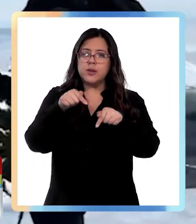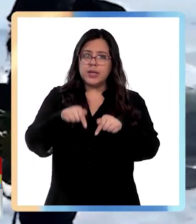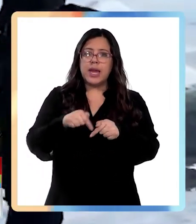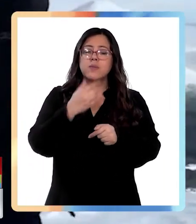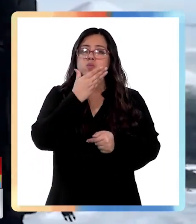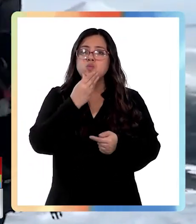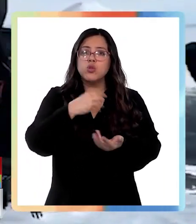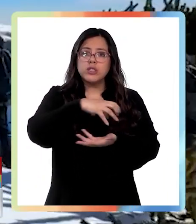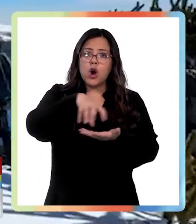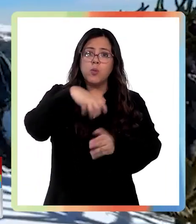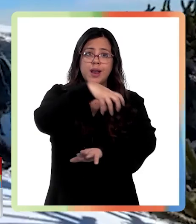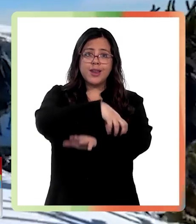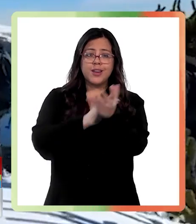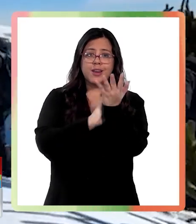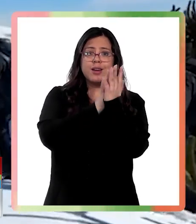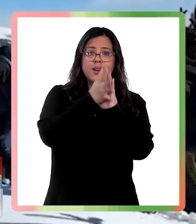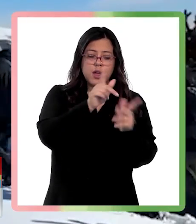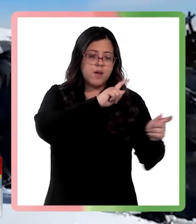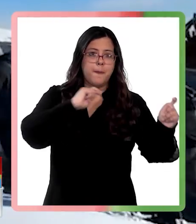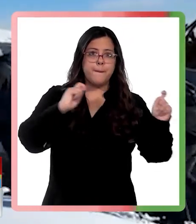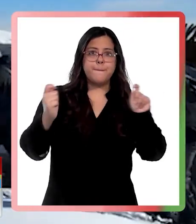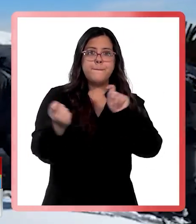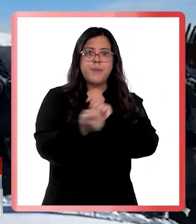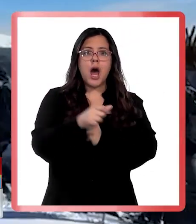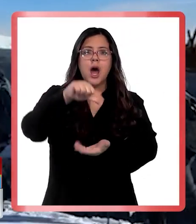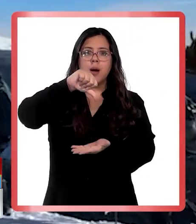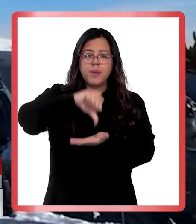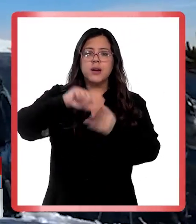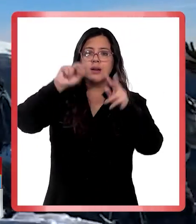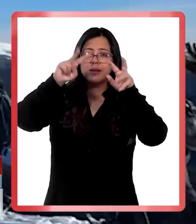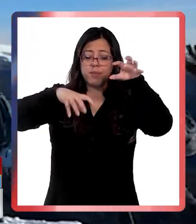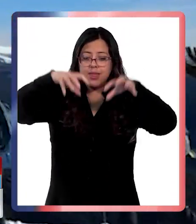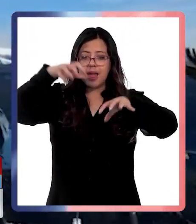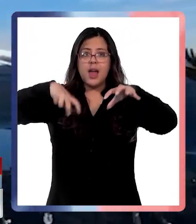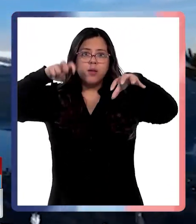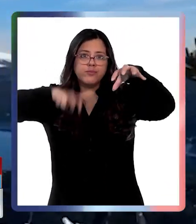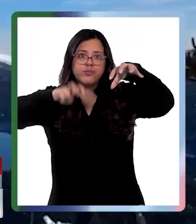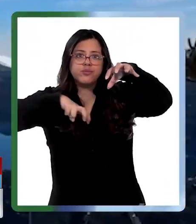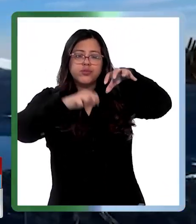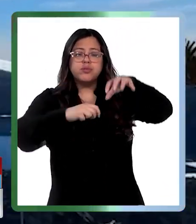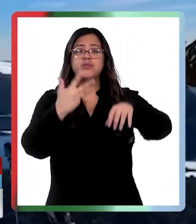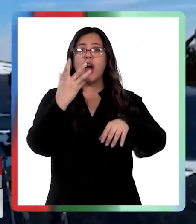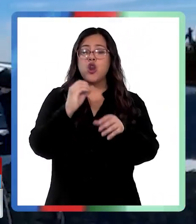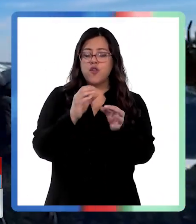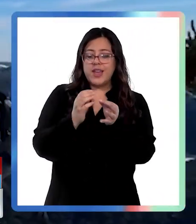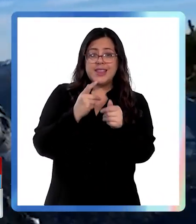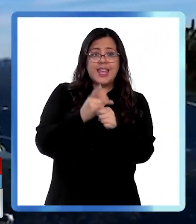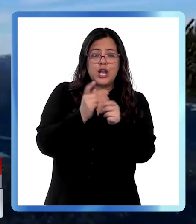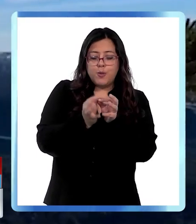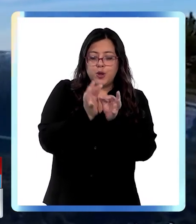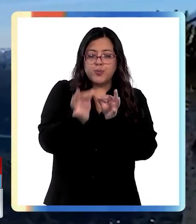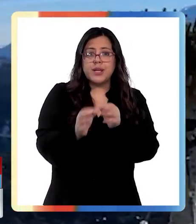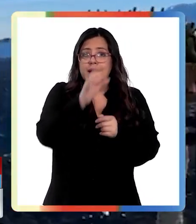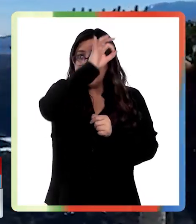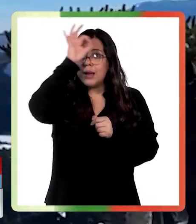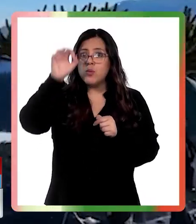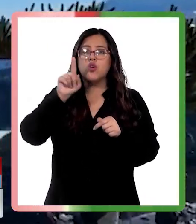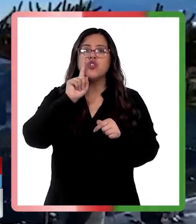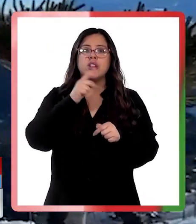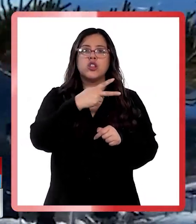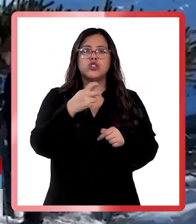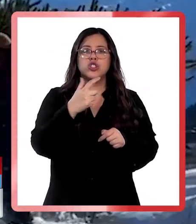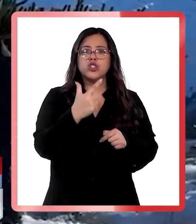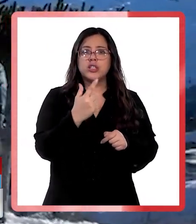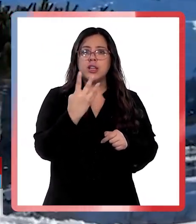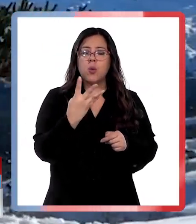ambicioso: convertir a esta hermosa comuna de la Araucanía Andina en la capital del trekking del país. ubicada a 90 kilómetros de Temuco, cuenta con una red de